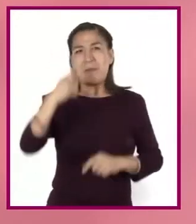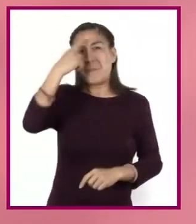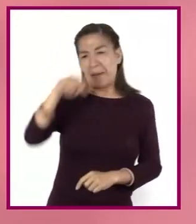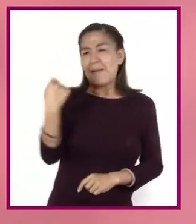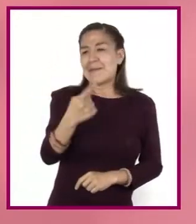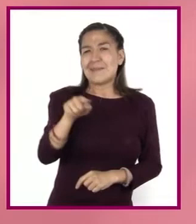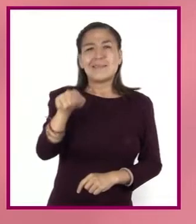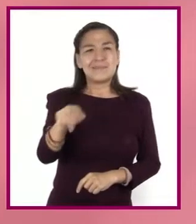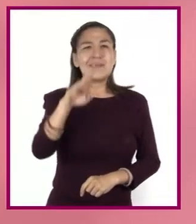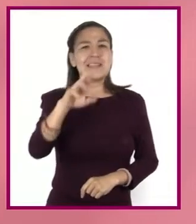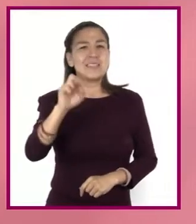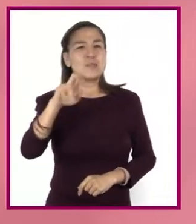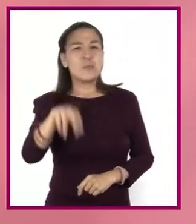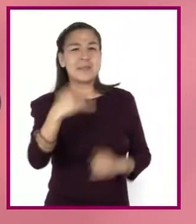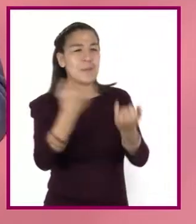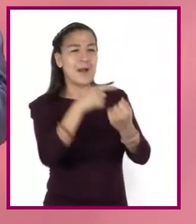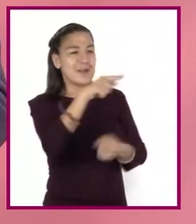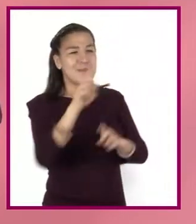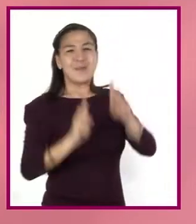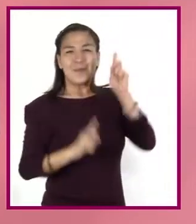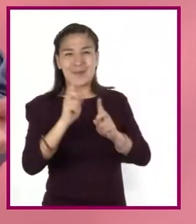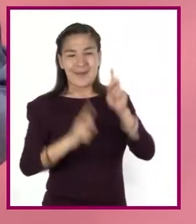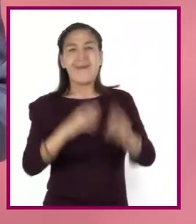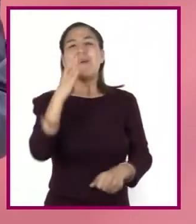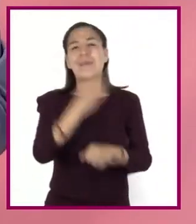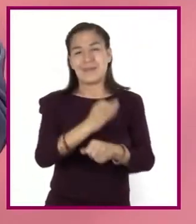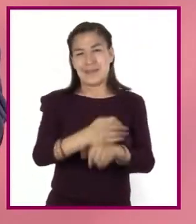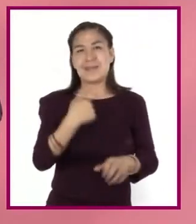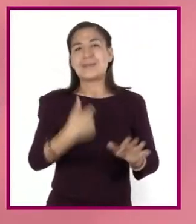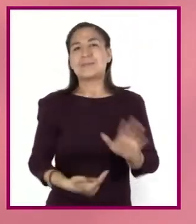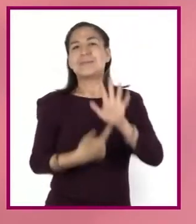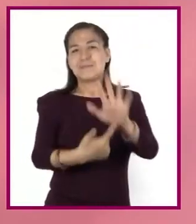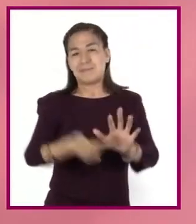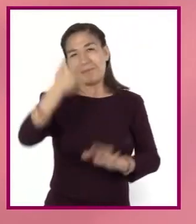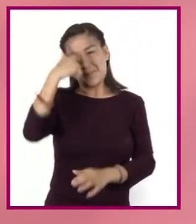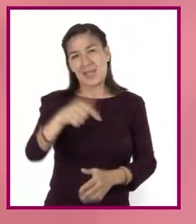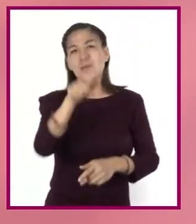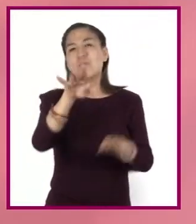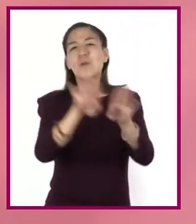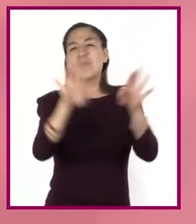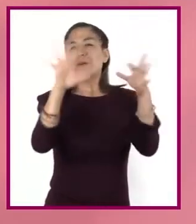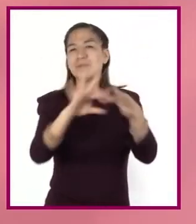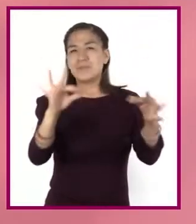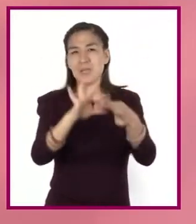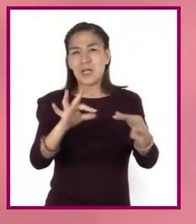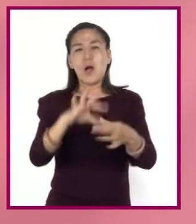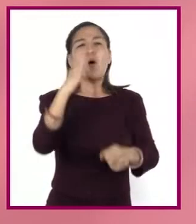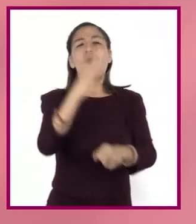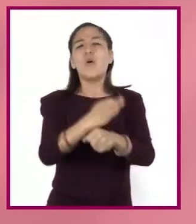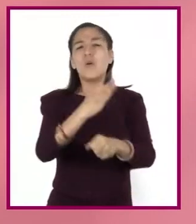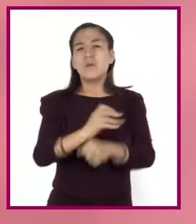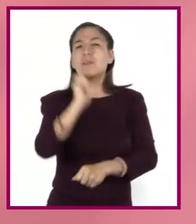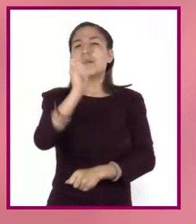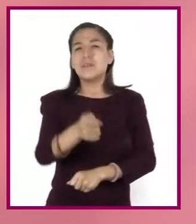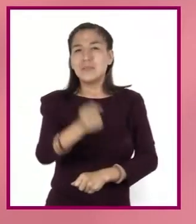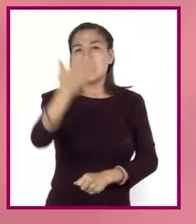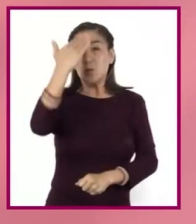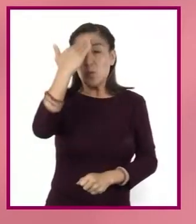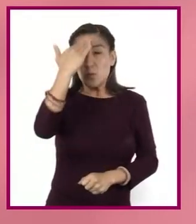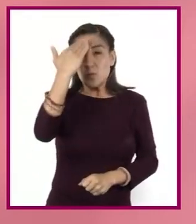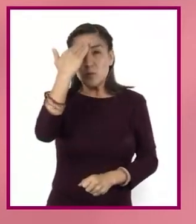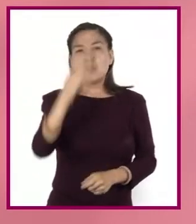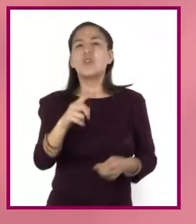las tuyas. Y en esta sesión les ayudaremos a resolverlas. Partamos de conocer en